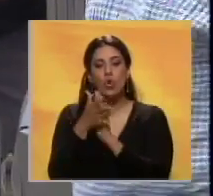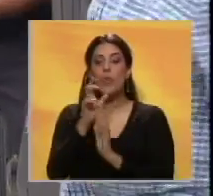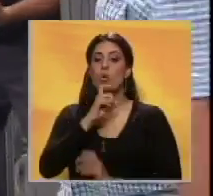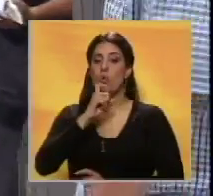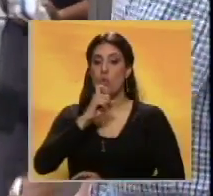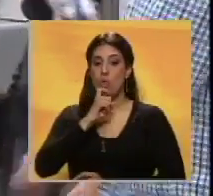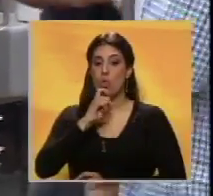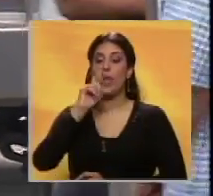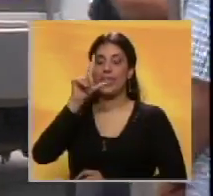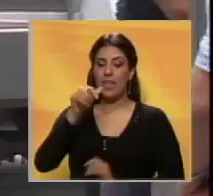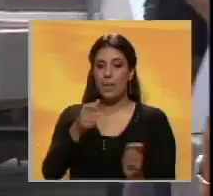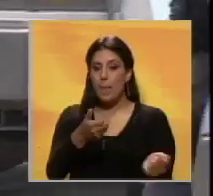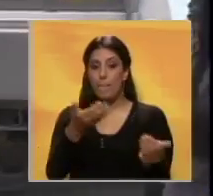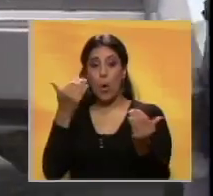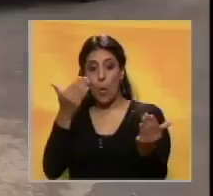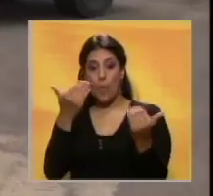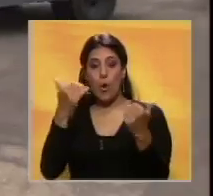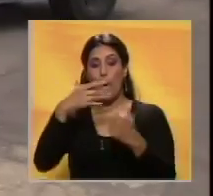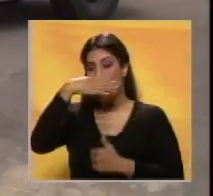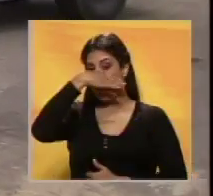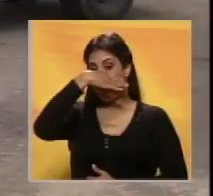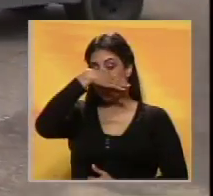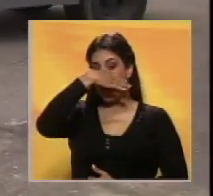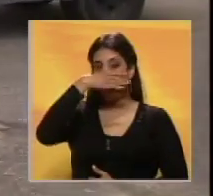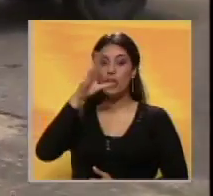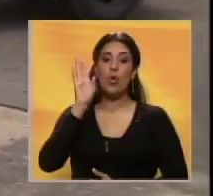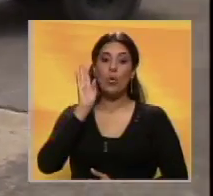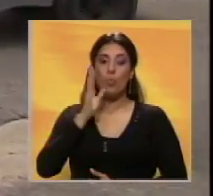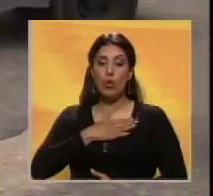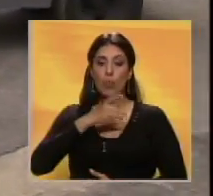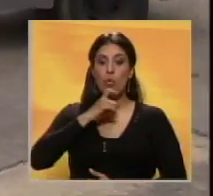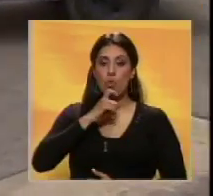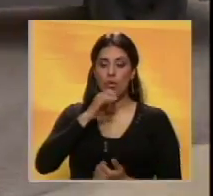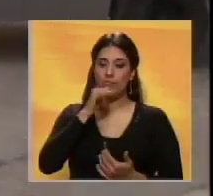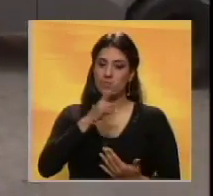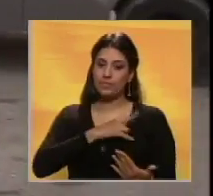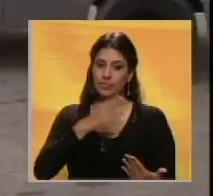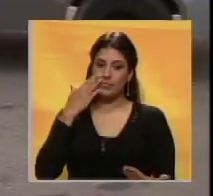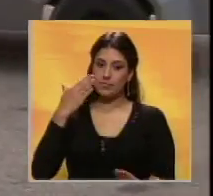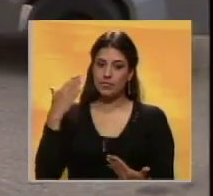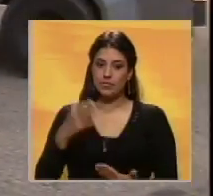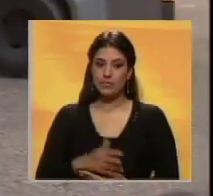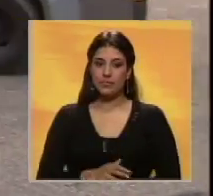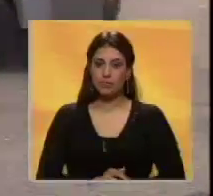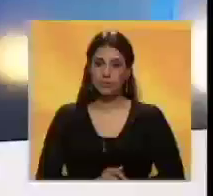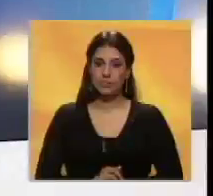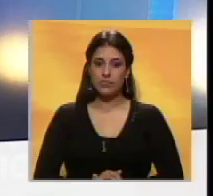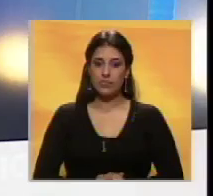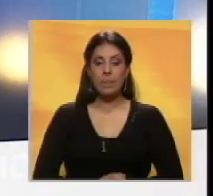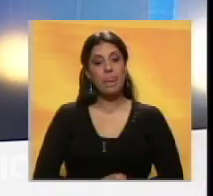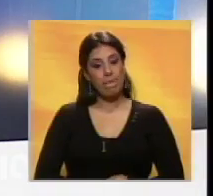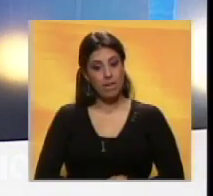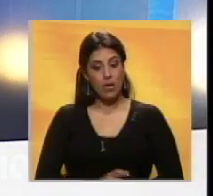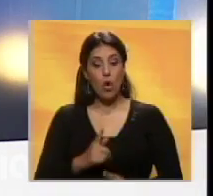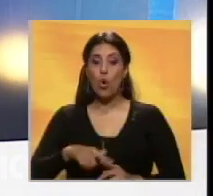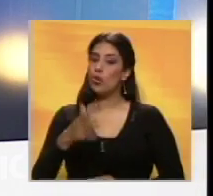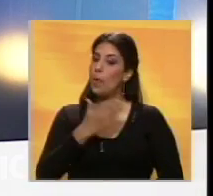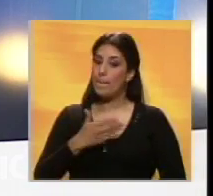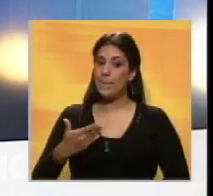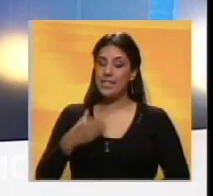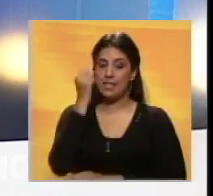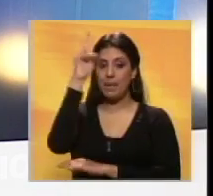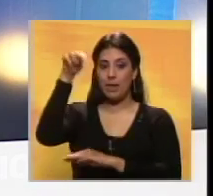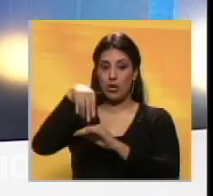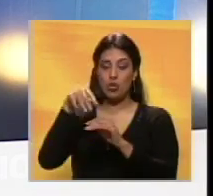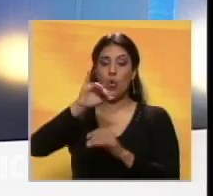oro y en el desmontaje de las mafias auríferas. Diana Vázquez, Noticiero Venevisión. El presidente de la